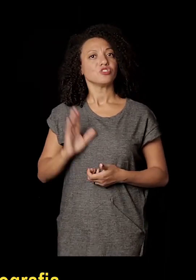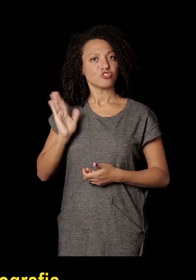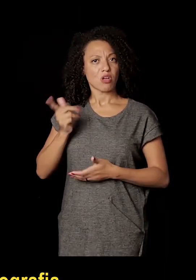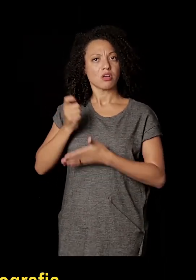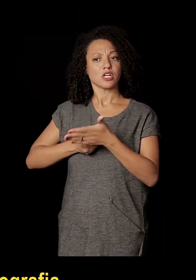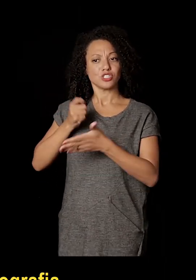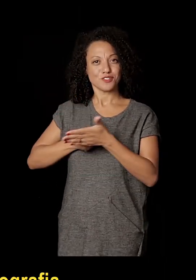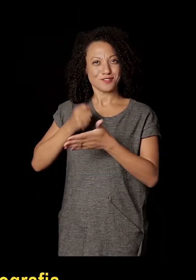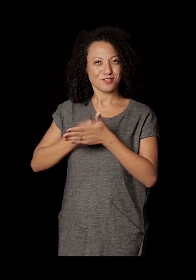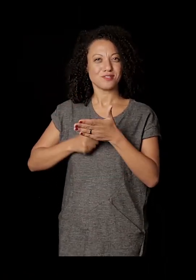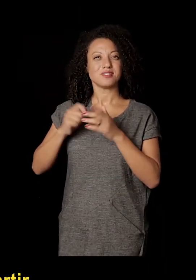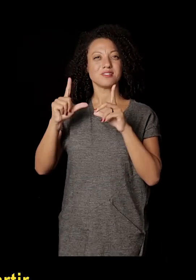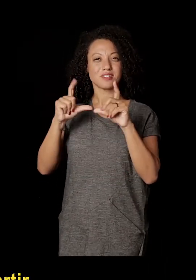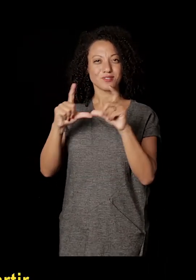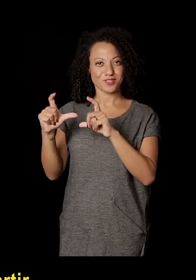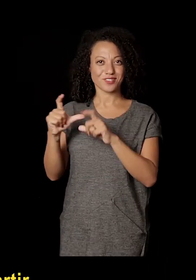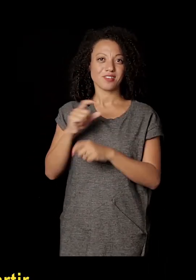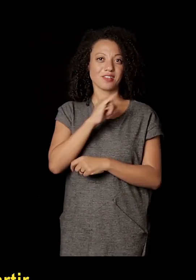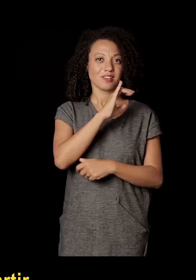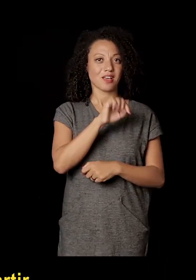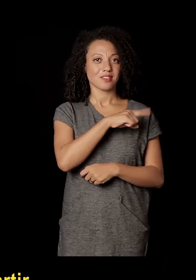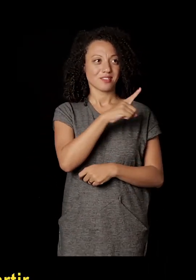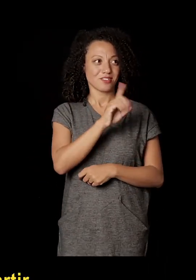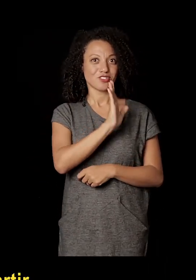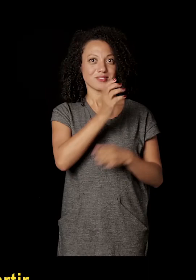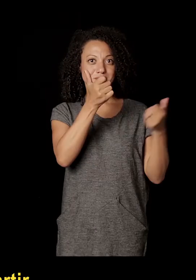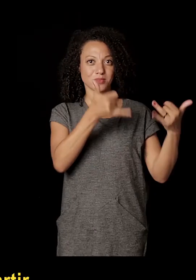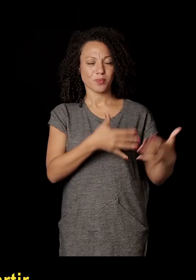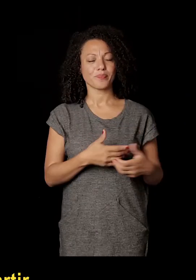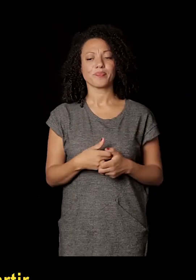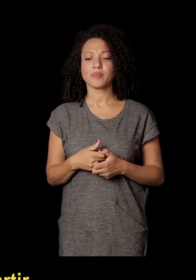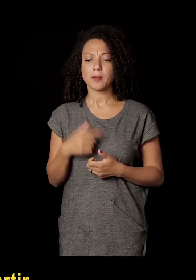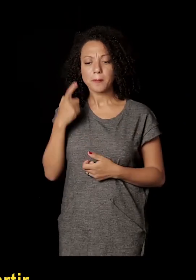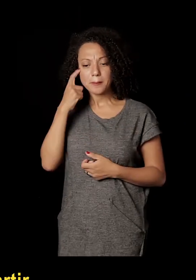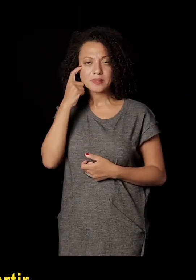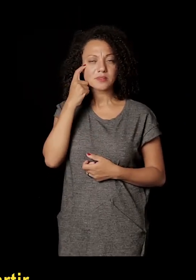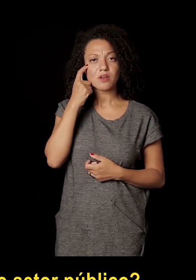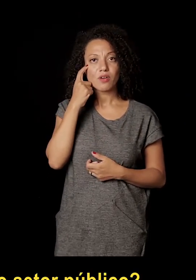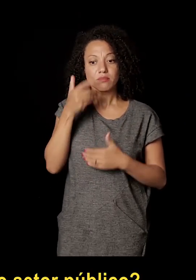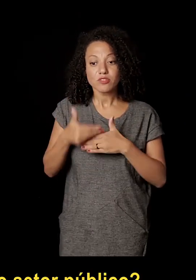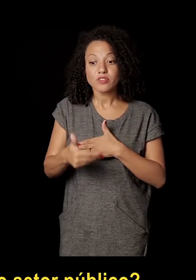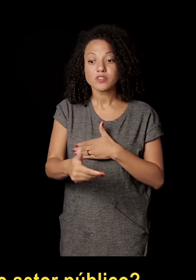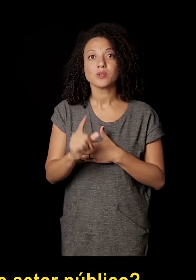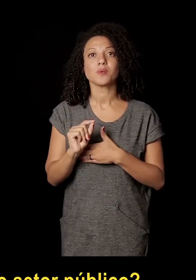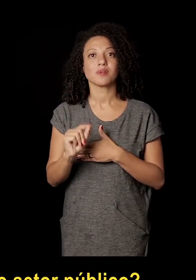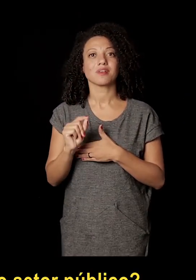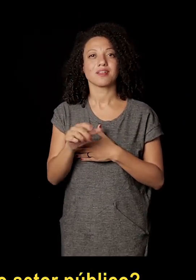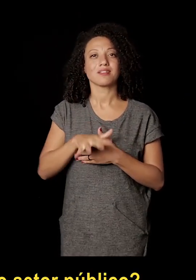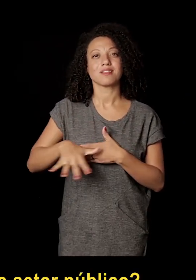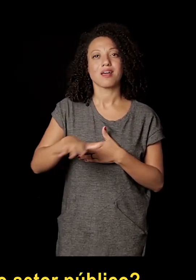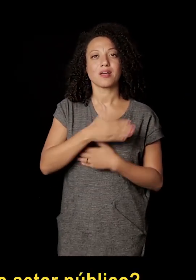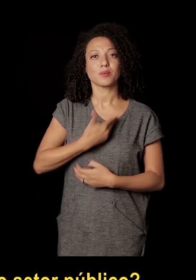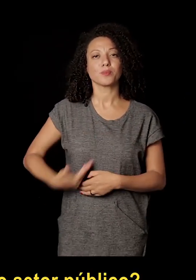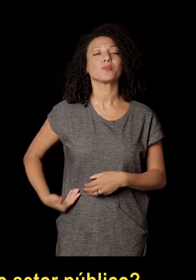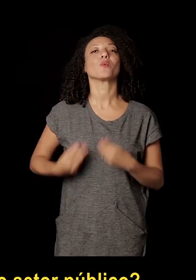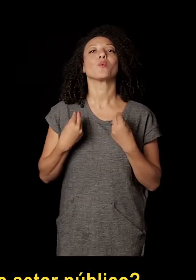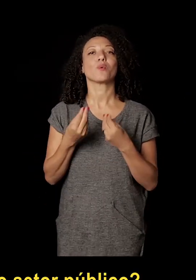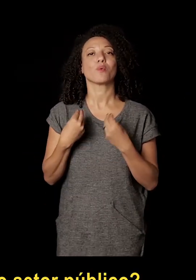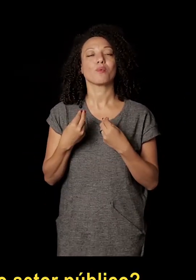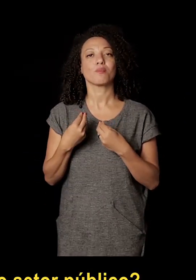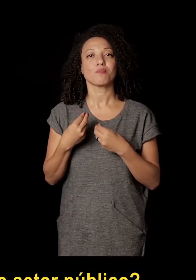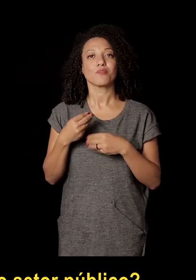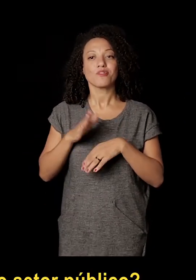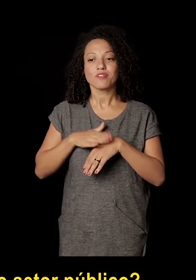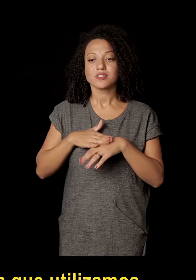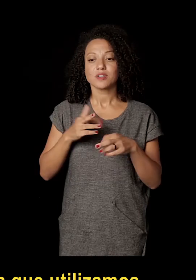como dice Yata, es qué se puede hacer desde el sector público. ¿Cómo podemos hacer cosas desde el sector público? ¿Qué clase